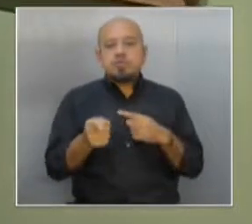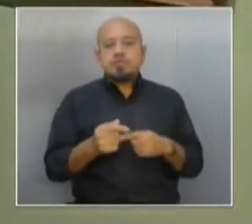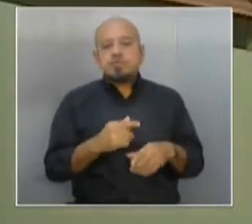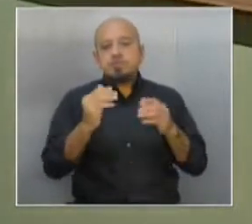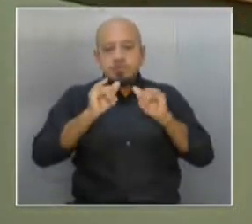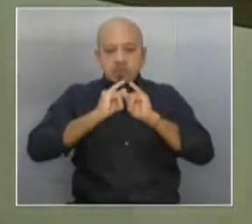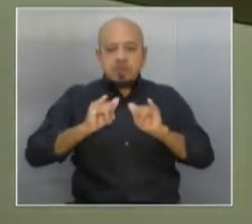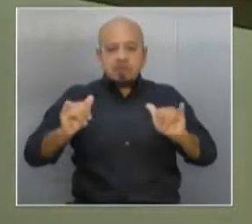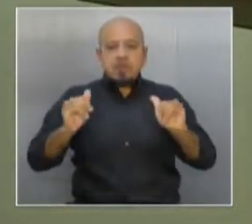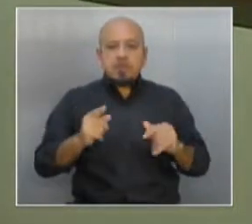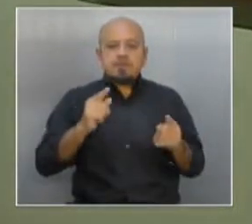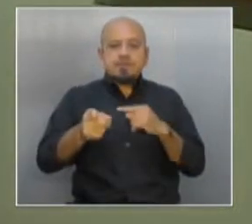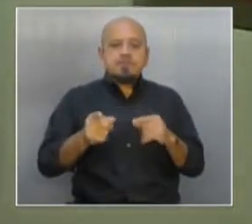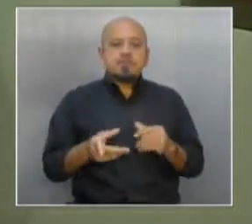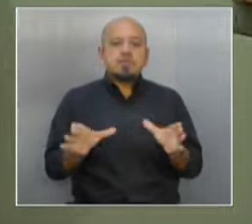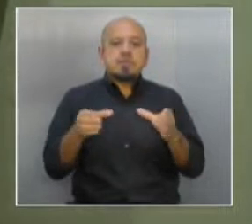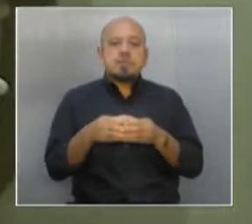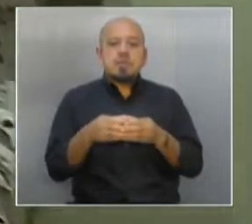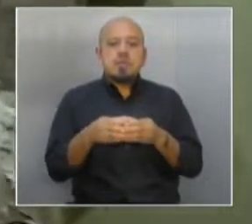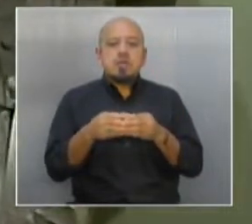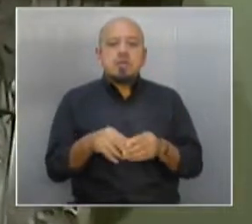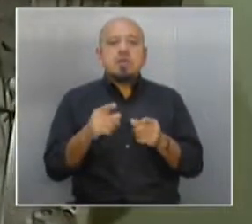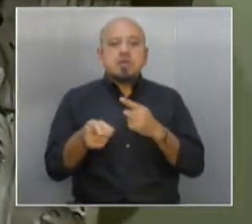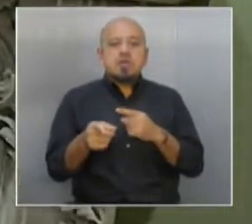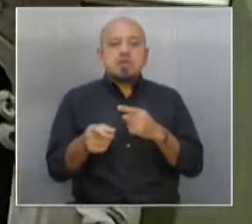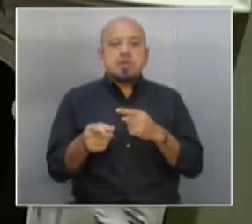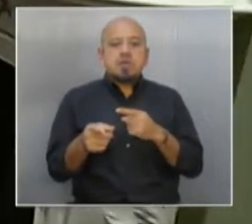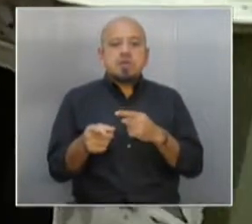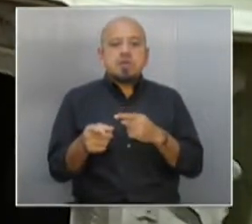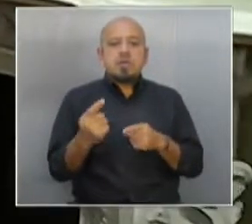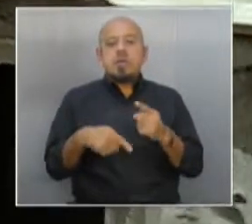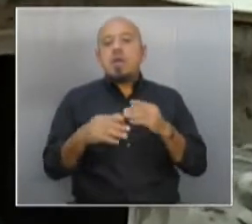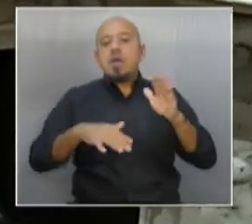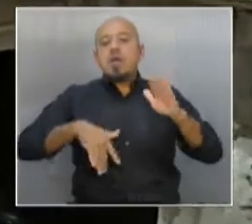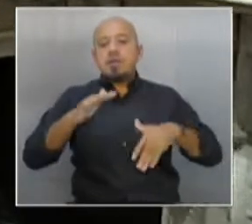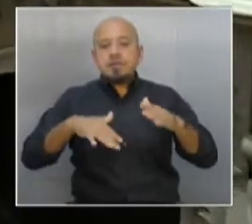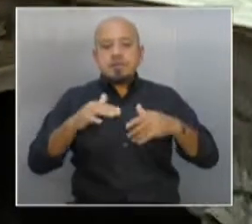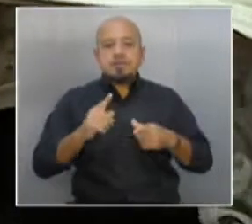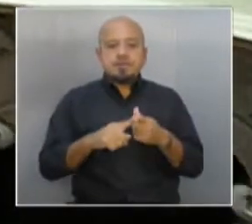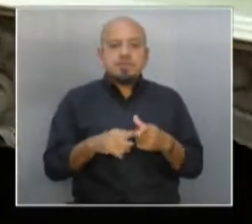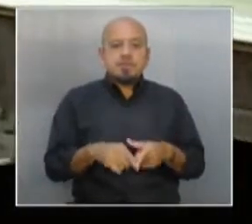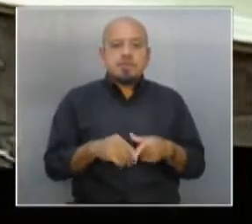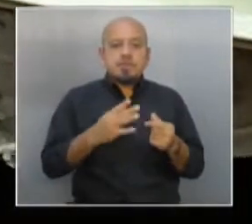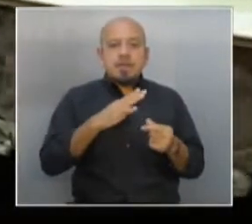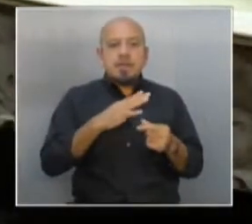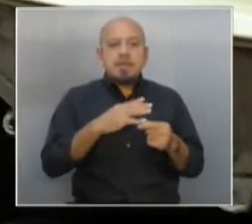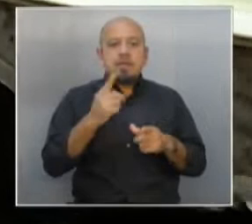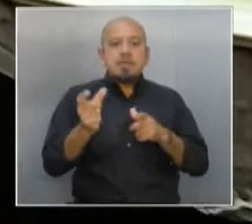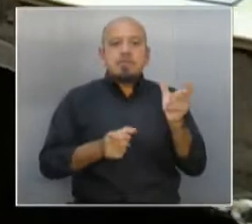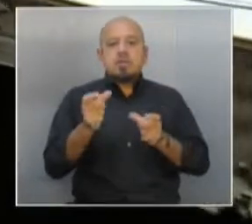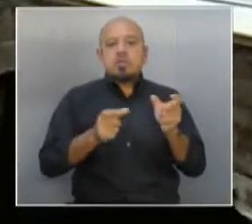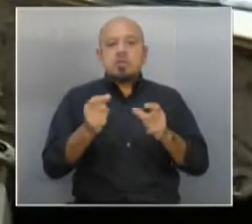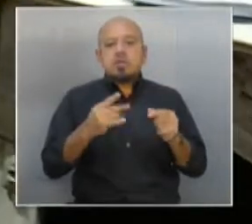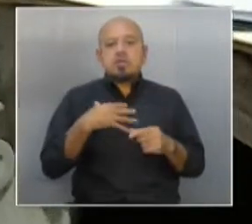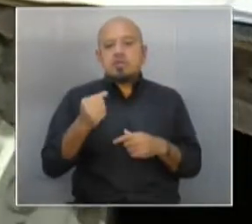difundirlo entre la comunidad y, bueno, el resultado realmente a veces genera tensiones porque hay gente que pretende o prefiere